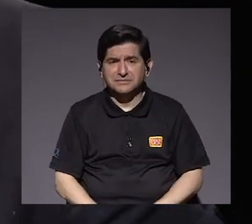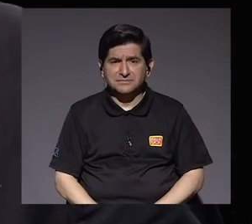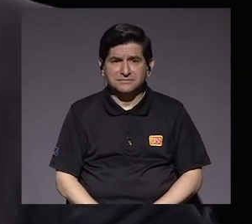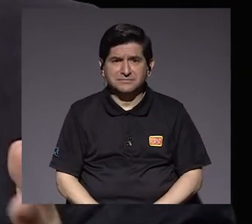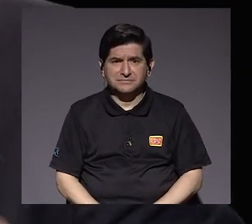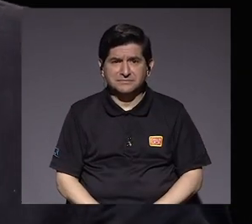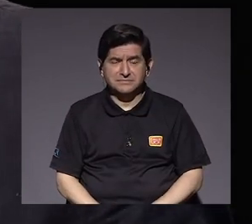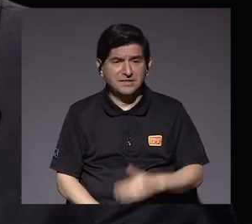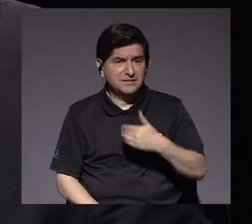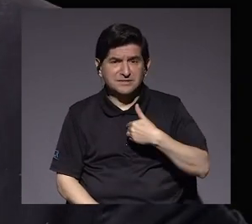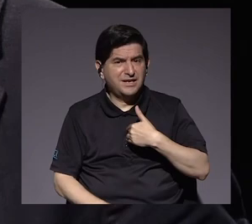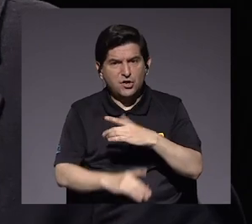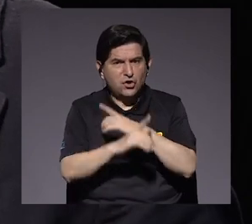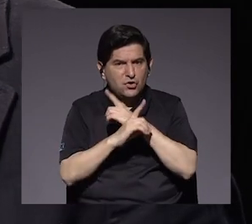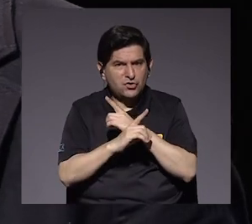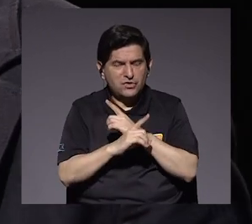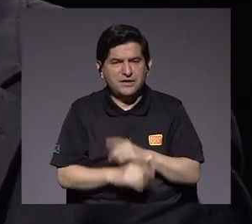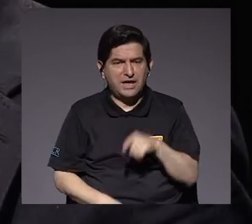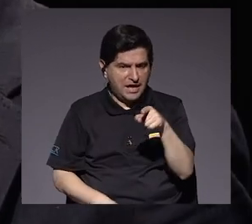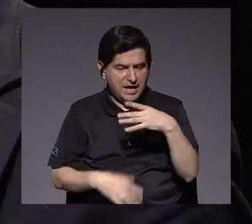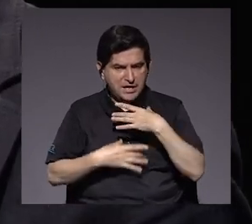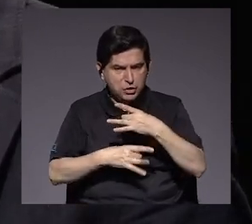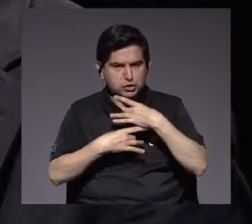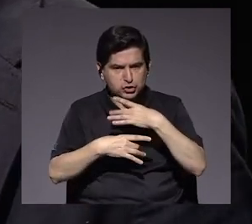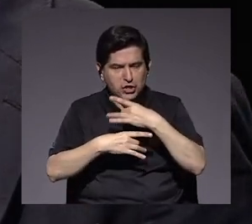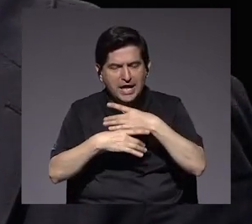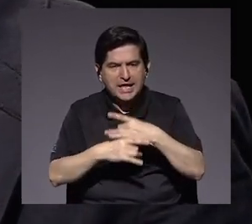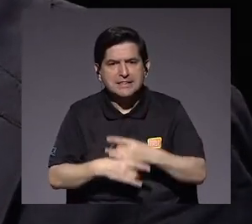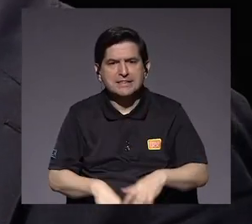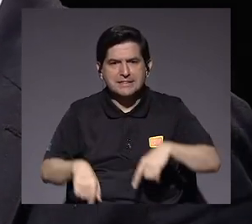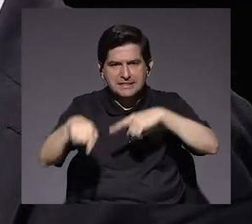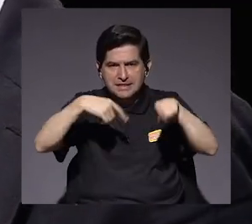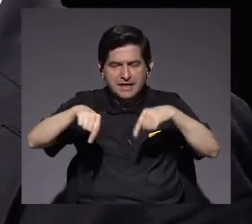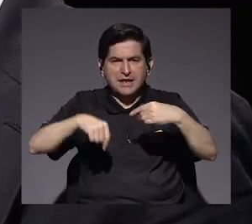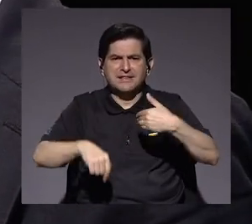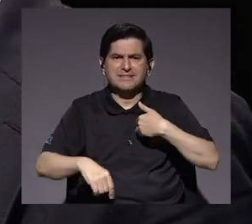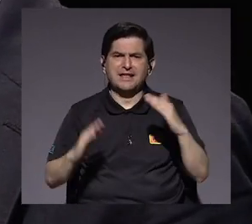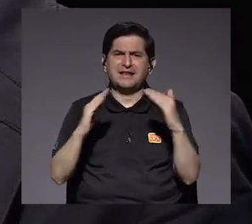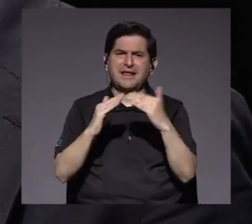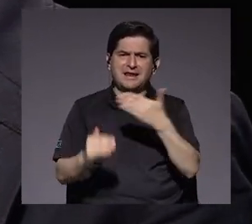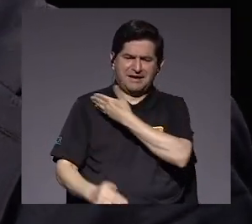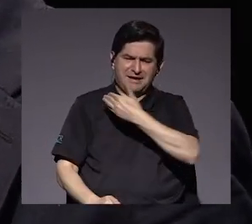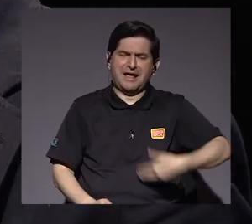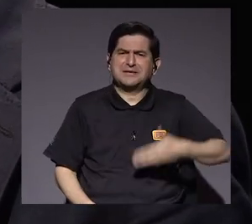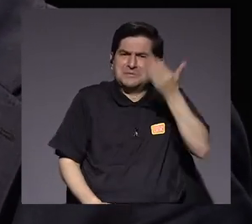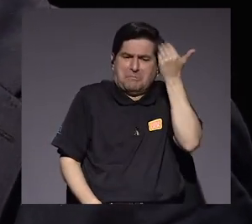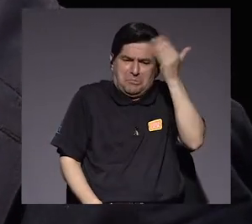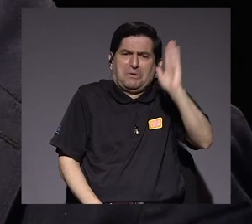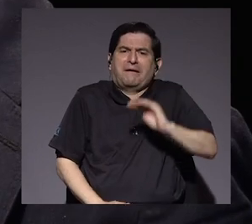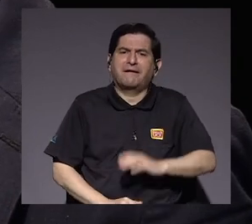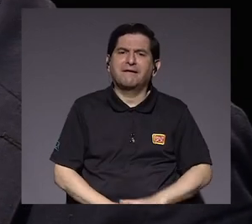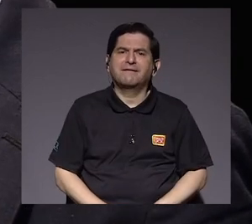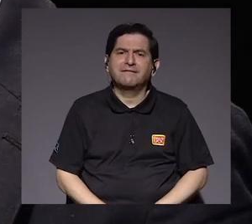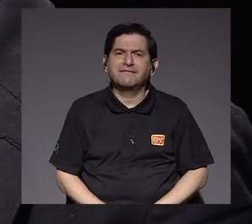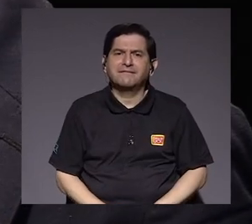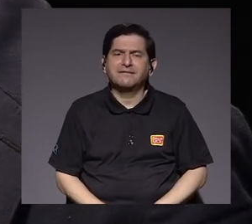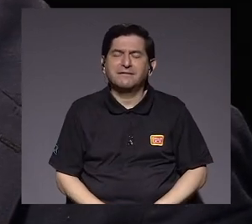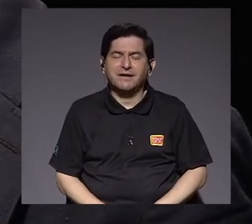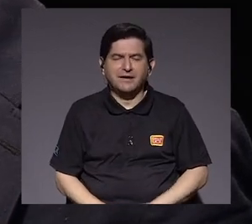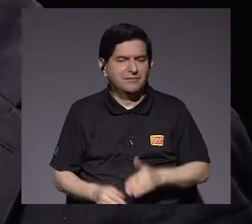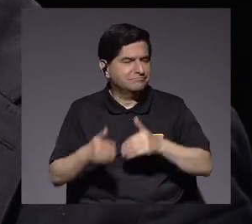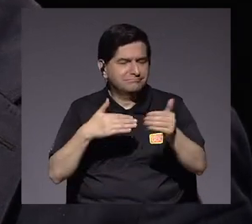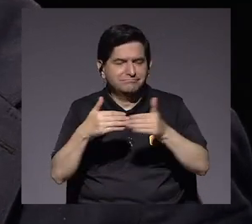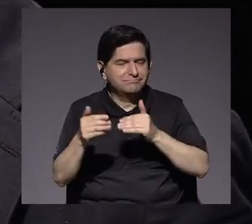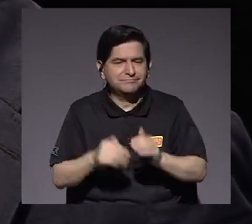podría decir, bueno, hey, no, si no lo tenía la Defensoría, que era la interesada en la grabación, ¿por qué la iba a tener casa presidencial? Pero independientemente de